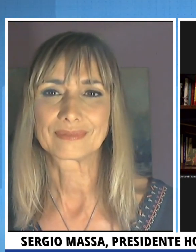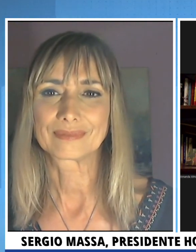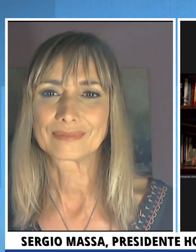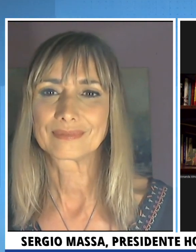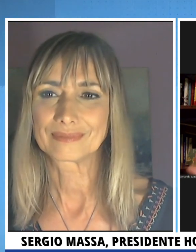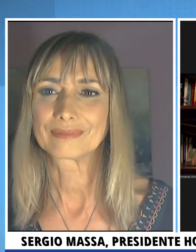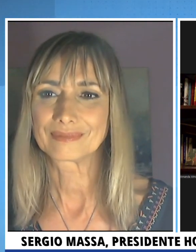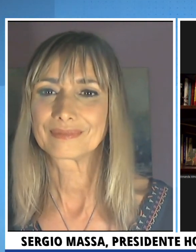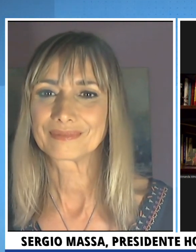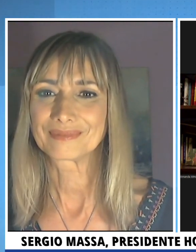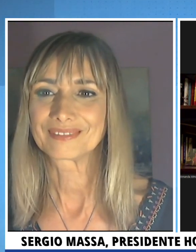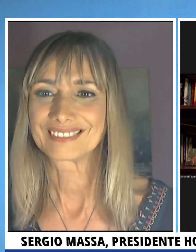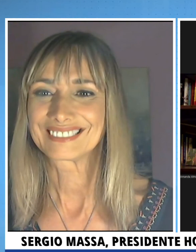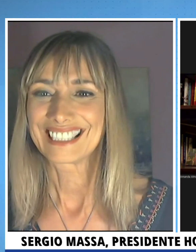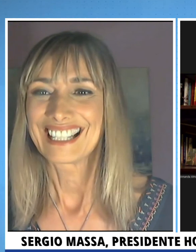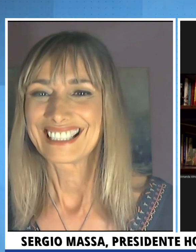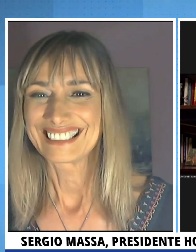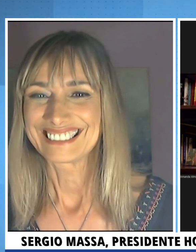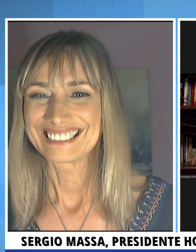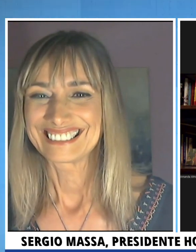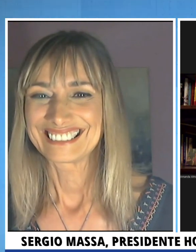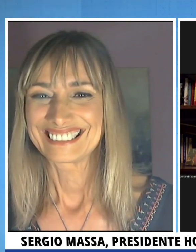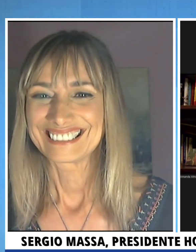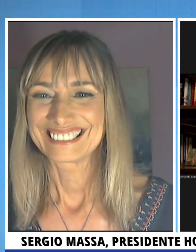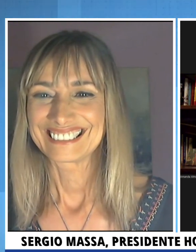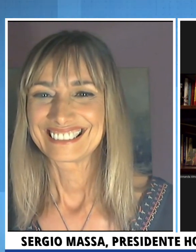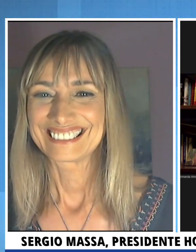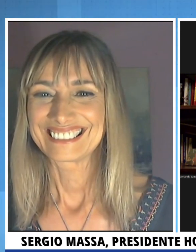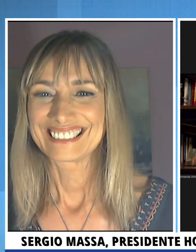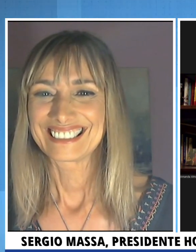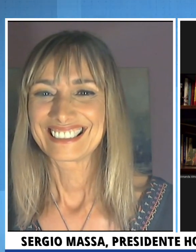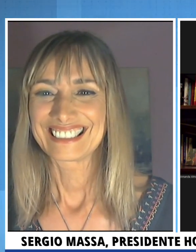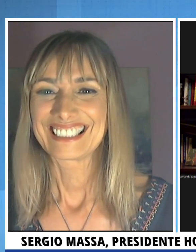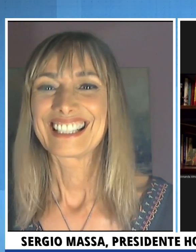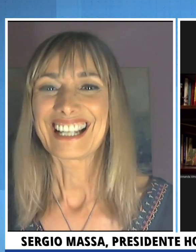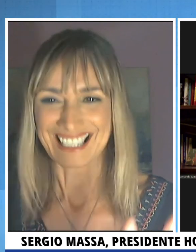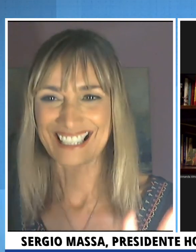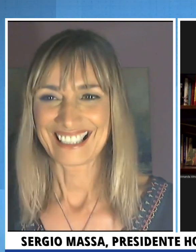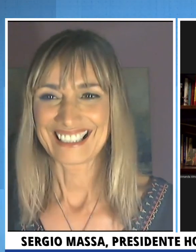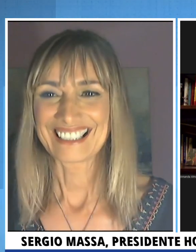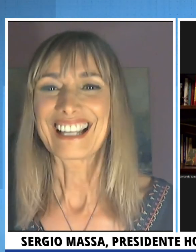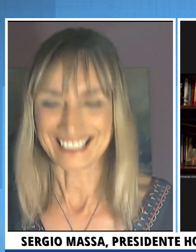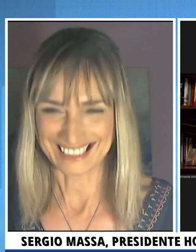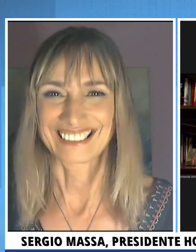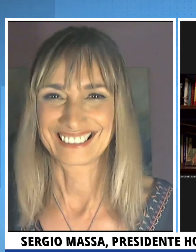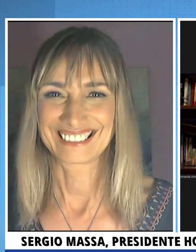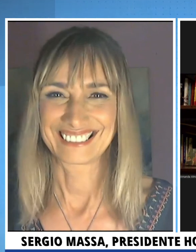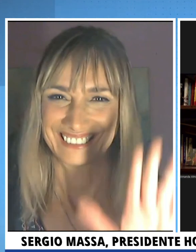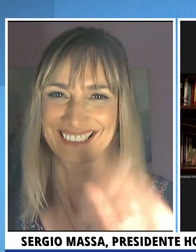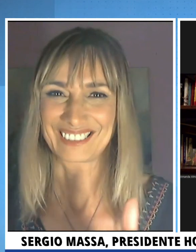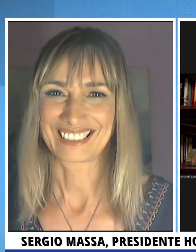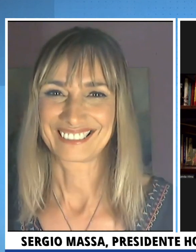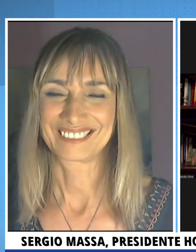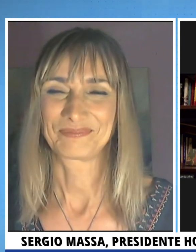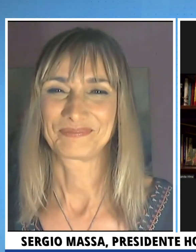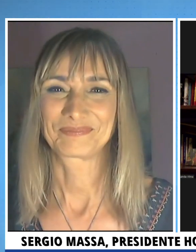Dale, te contamos un poco, Karin, cómo viene la mano. ¿Te acordás que lo hemos comentado tantas veces en el piso, ¿no? Esta cuestión del